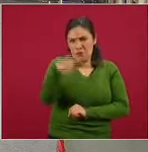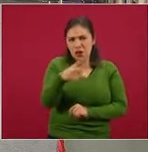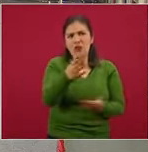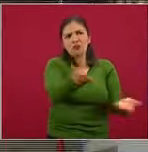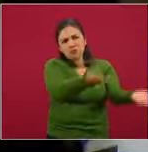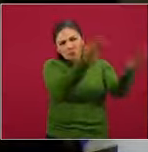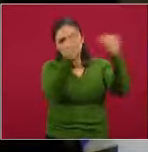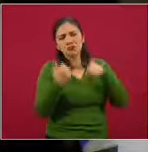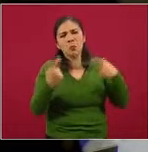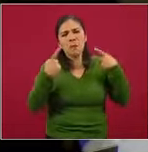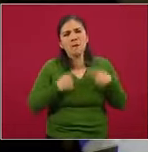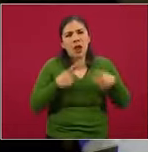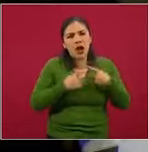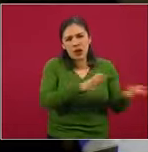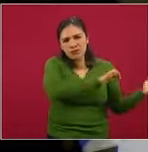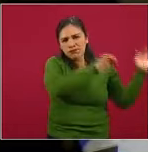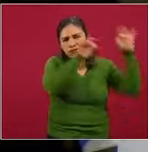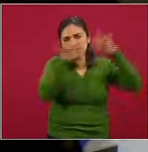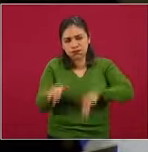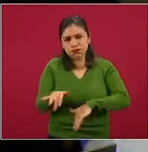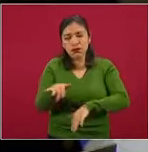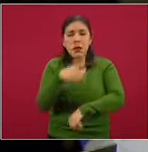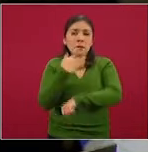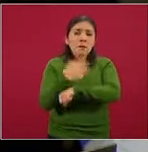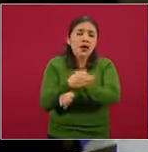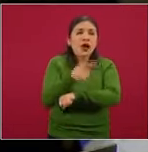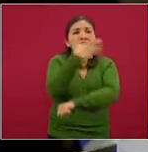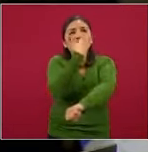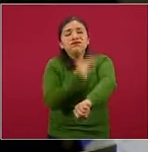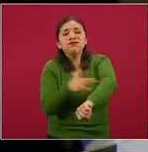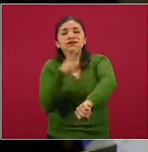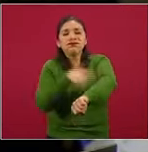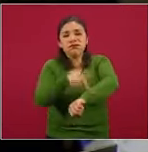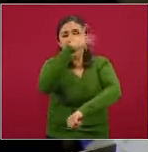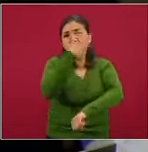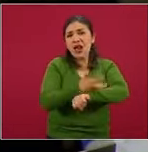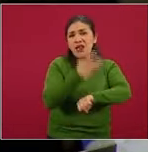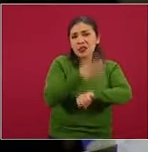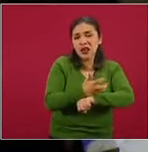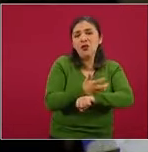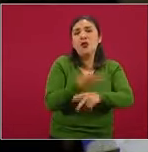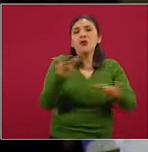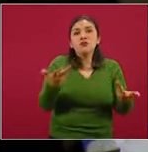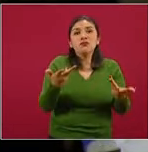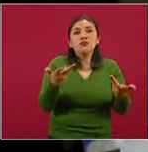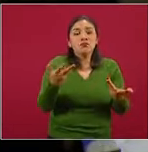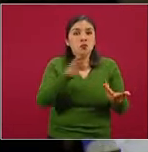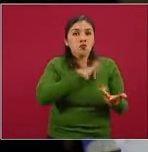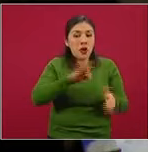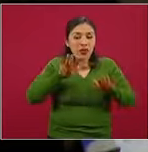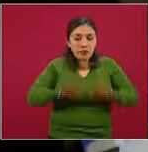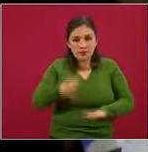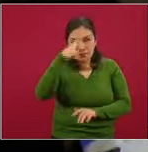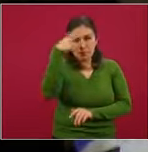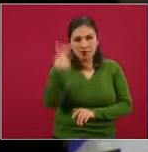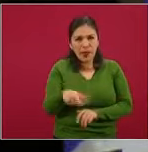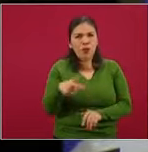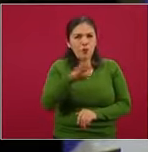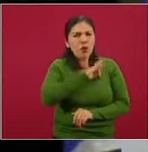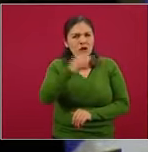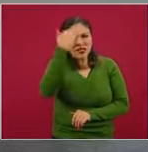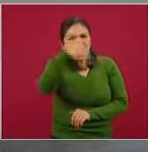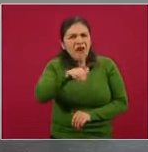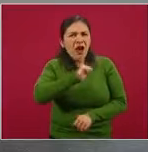a estas personas mientras seguían su proceso en Estados Unidos, que pudieran permanecer en México. Entonces,